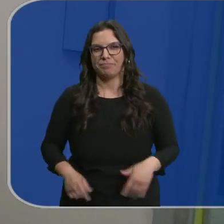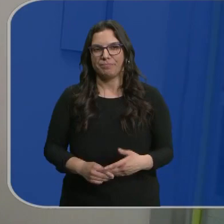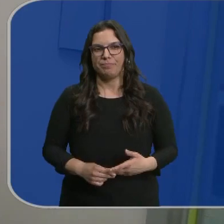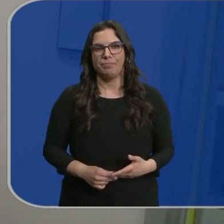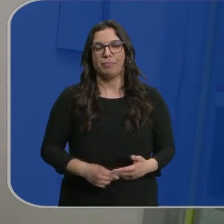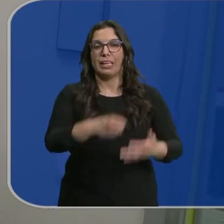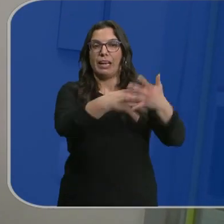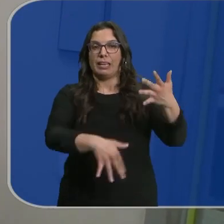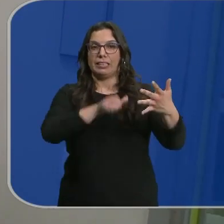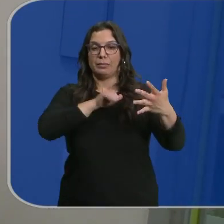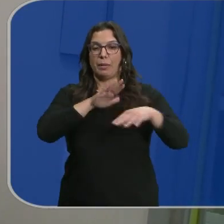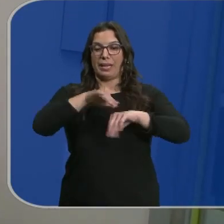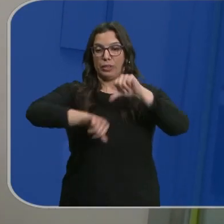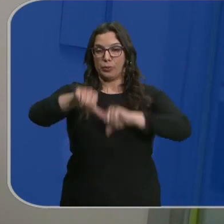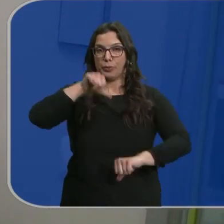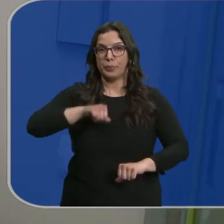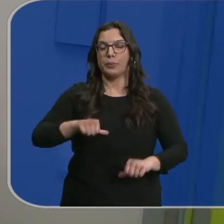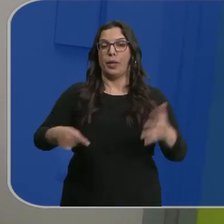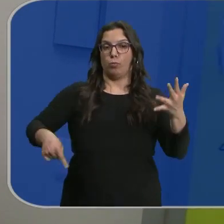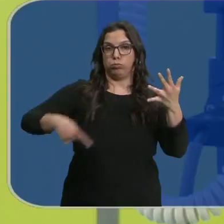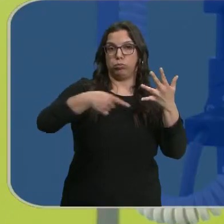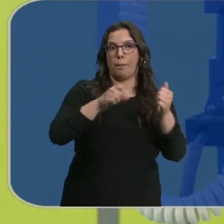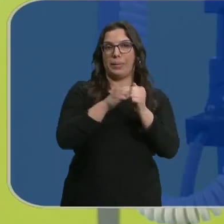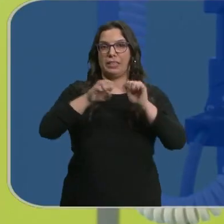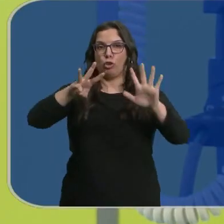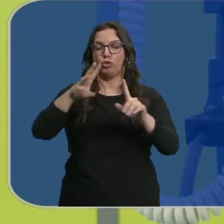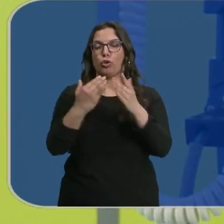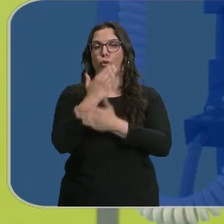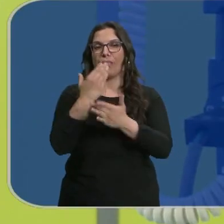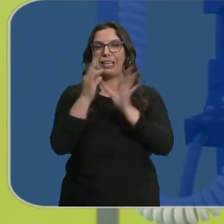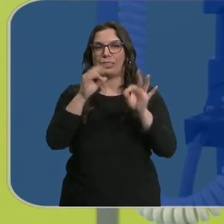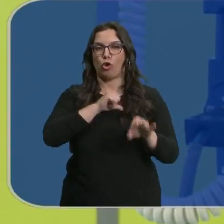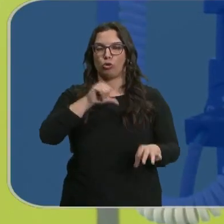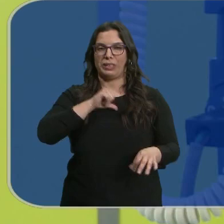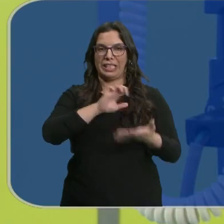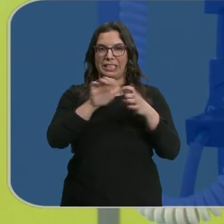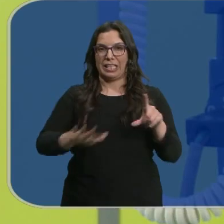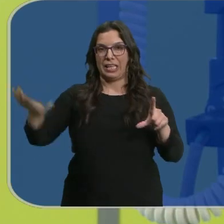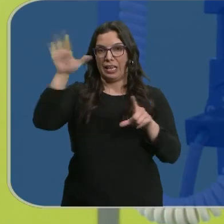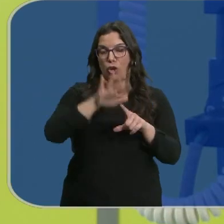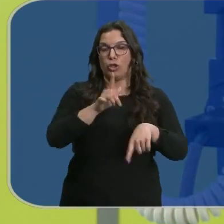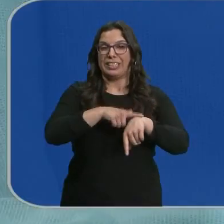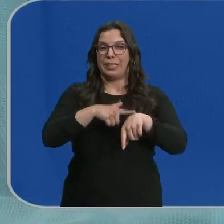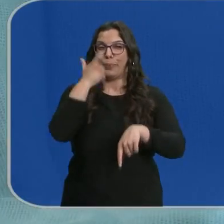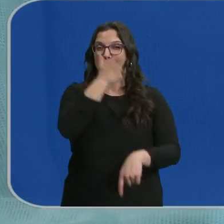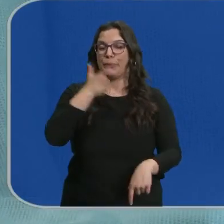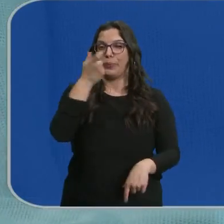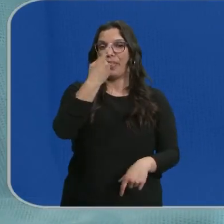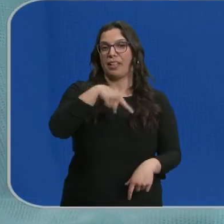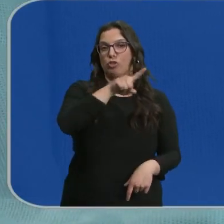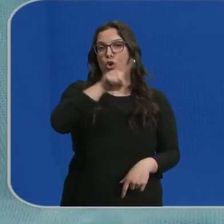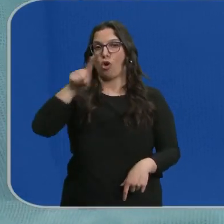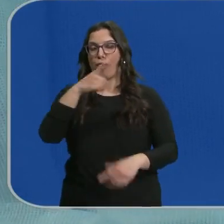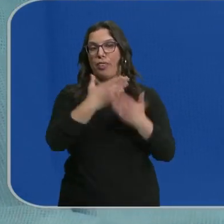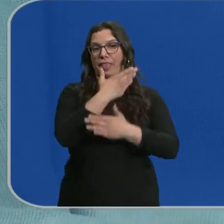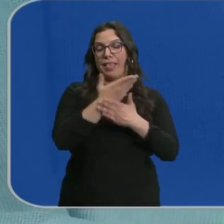La lista de espera para una operación quirúrgica ha bajado 28 días en los hospitales de Castilla y León. El tiempo de demora se sitúa de media en 111 días